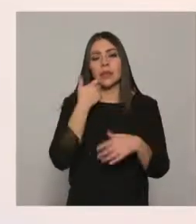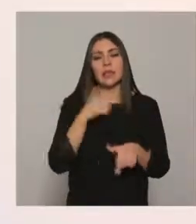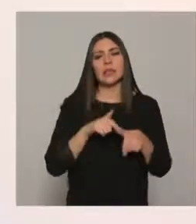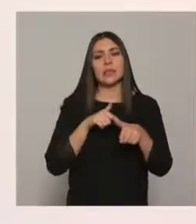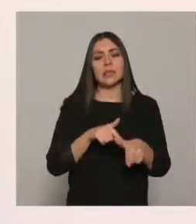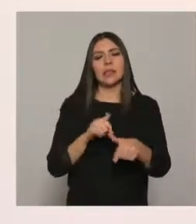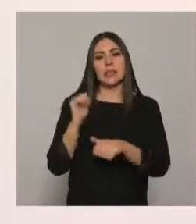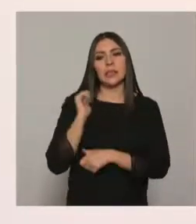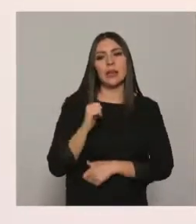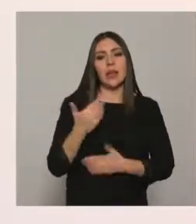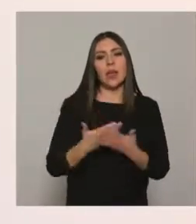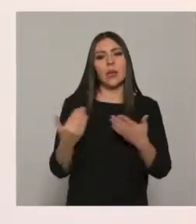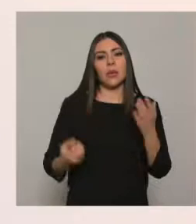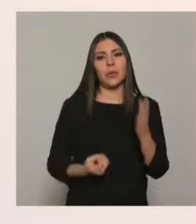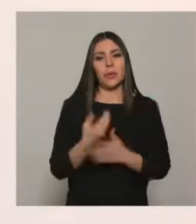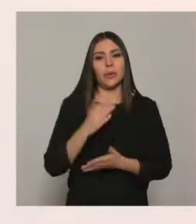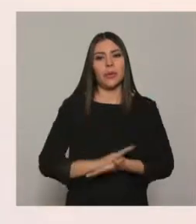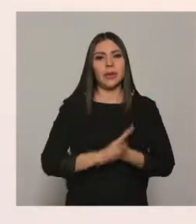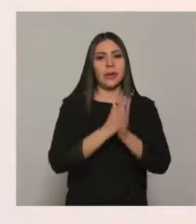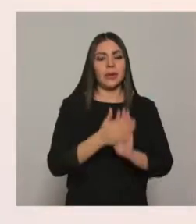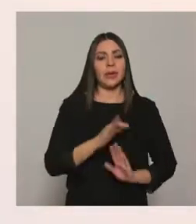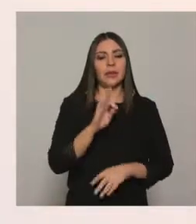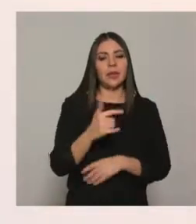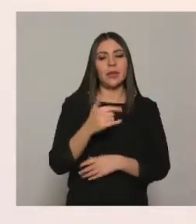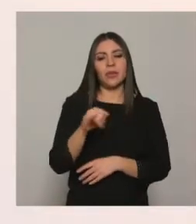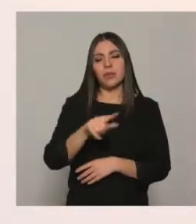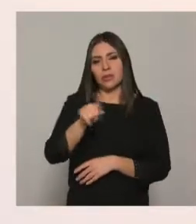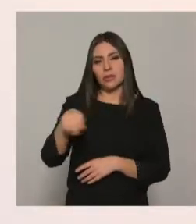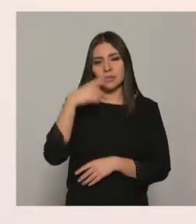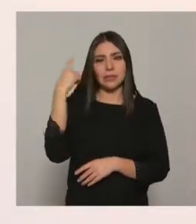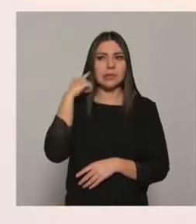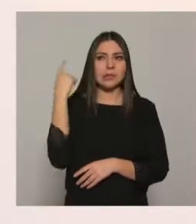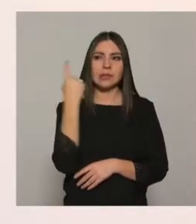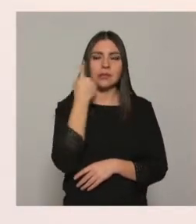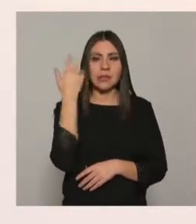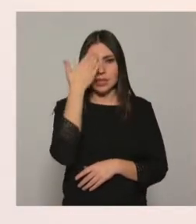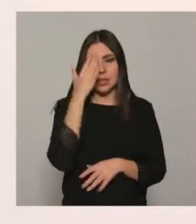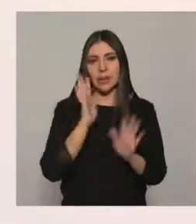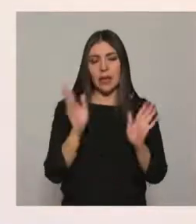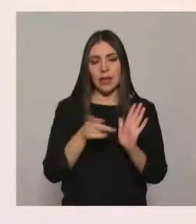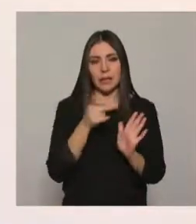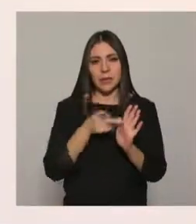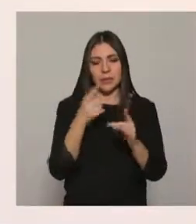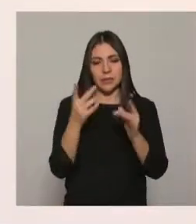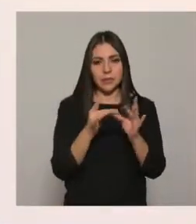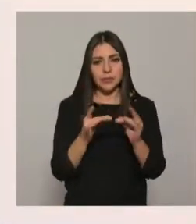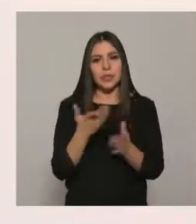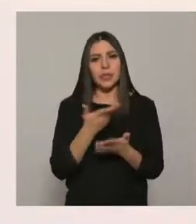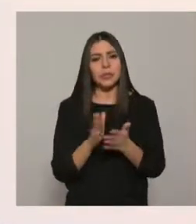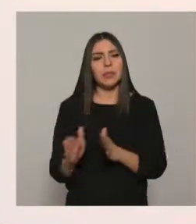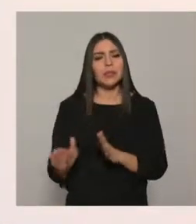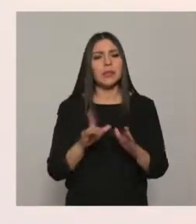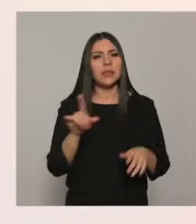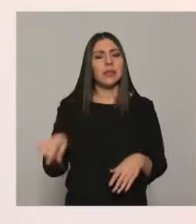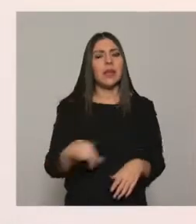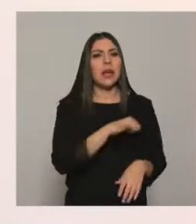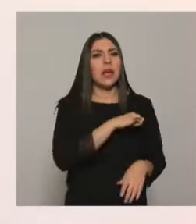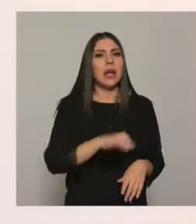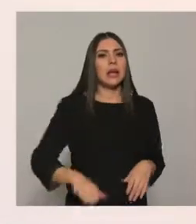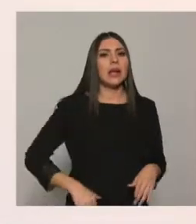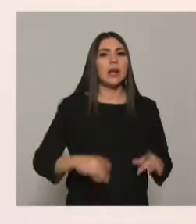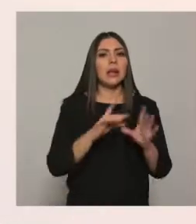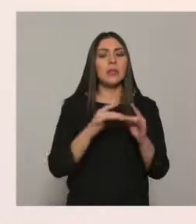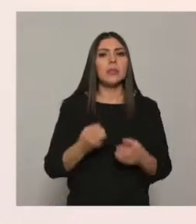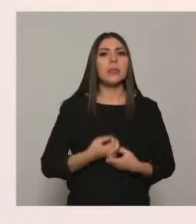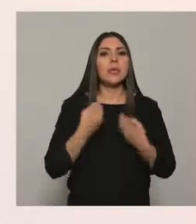permanecer en la nueva fiscalía, ya está muy cantado. Y también, pues, cómo estuvieron las comparecencias de los alcaldes, eso sí ya no nos terminaste de